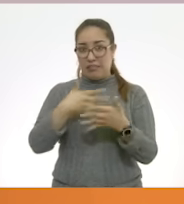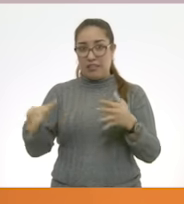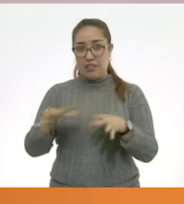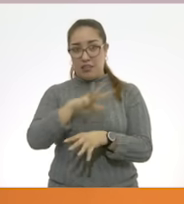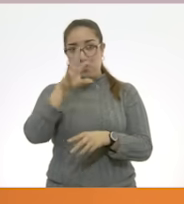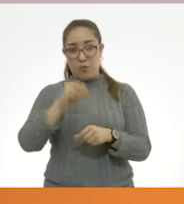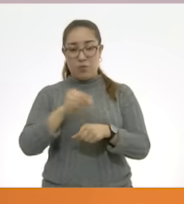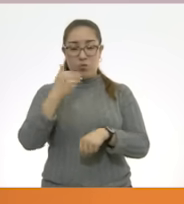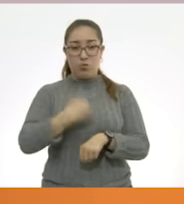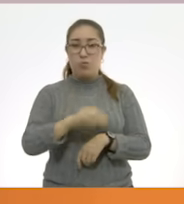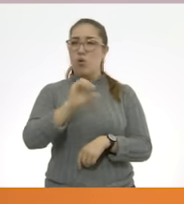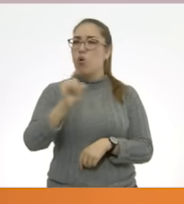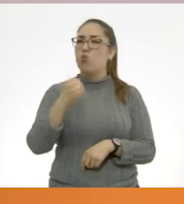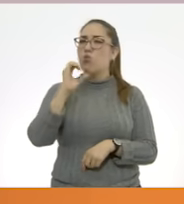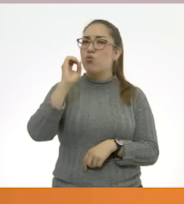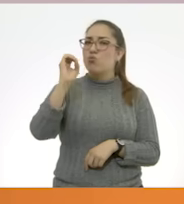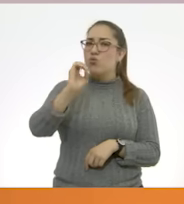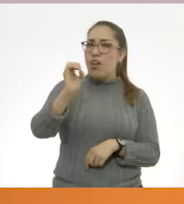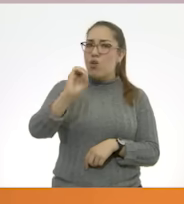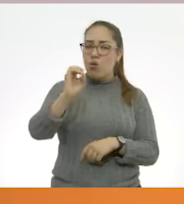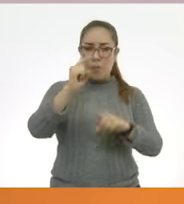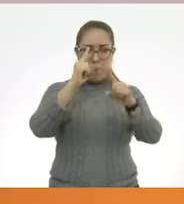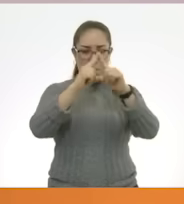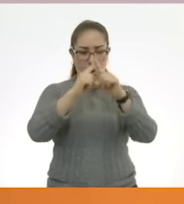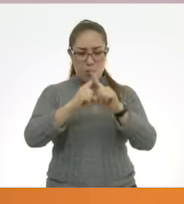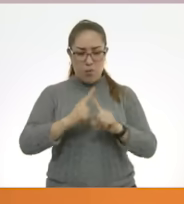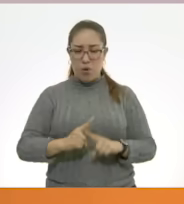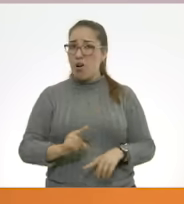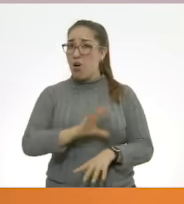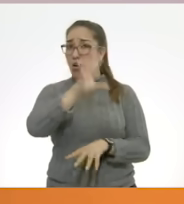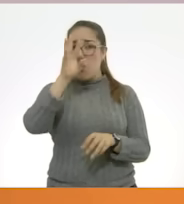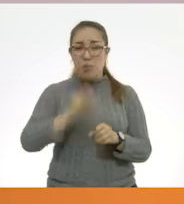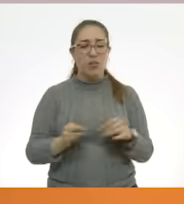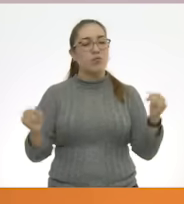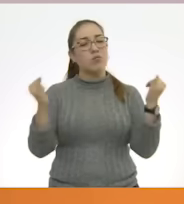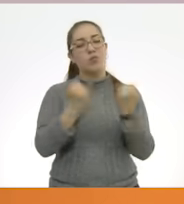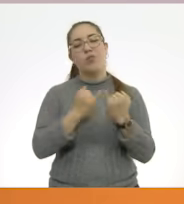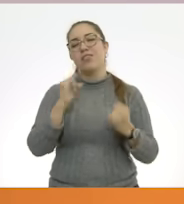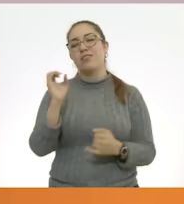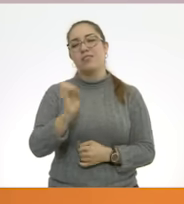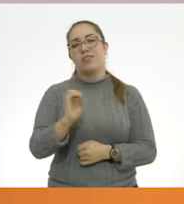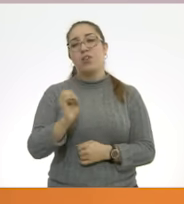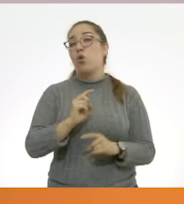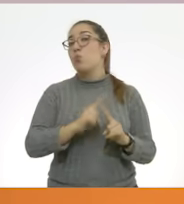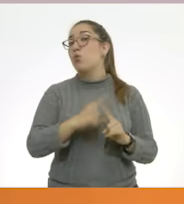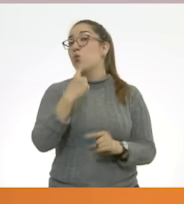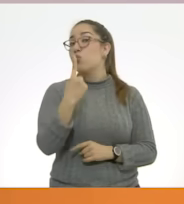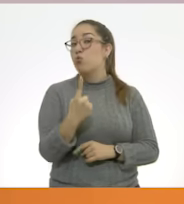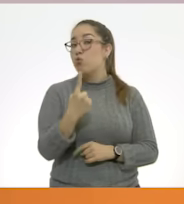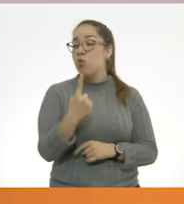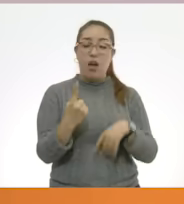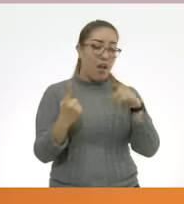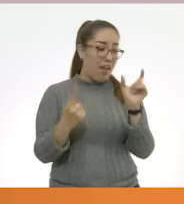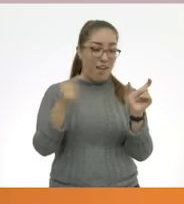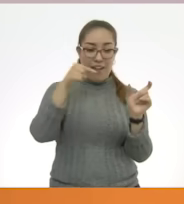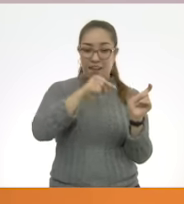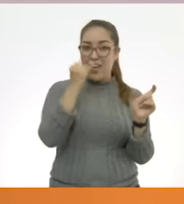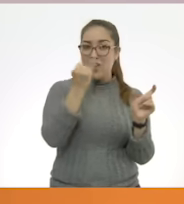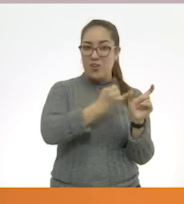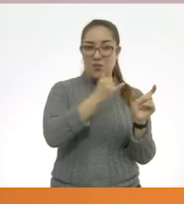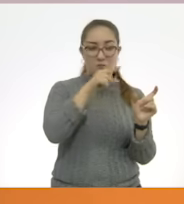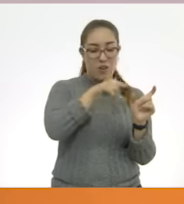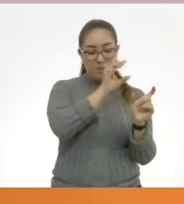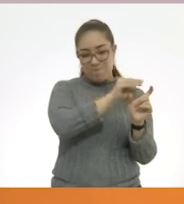más, el 0. Que todo número multiplicado por 0 es 0. 0. Y por 1 te va a dar el mismo número.